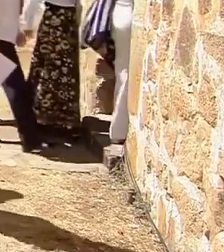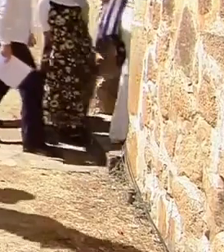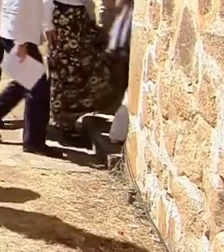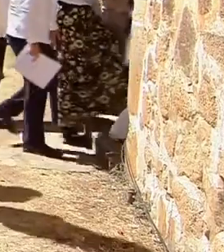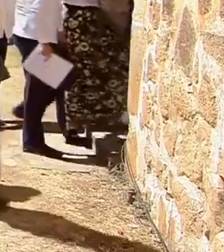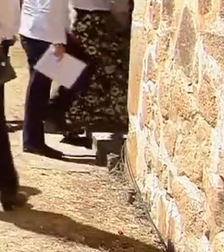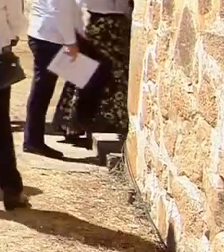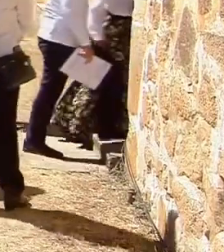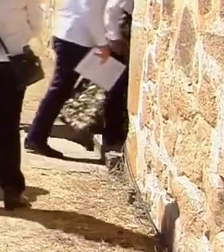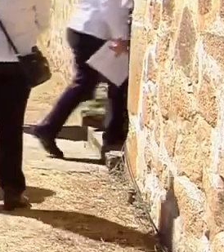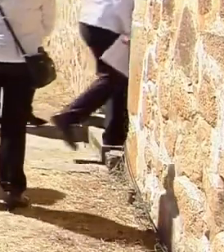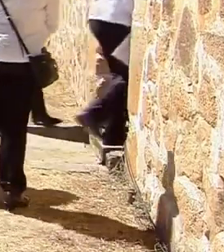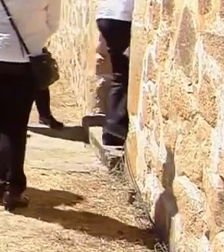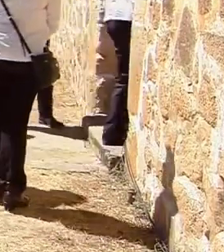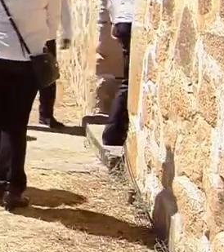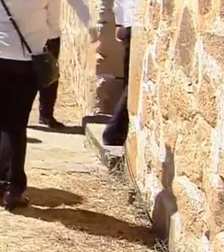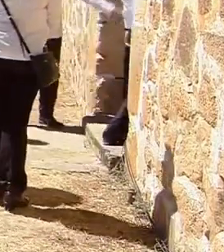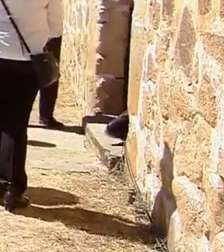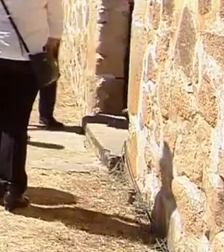¡Gracias!